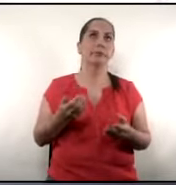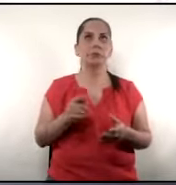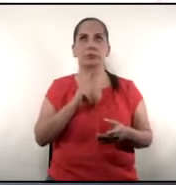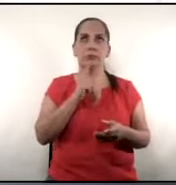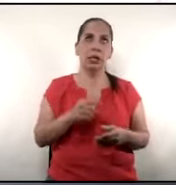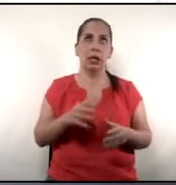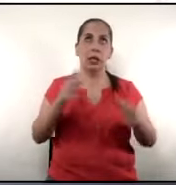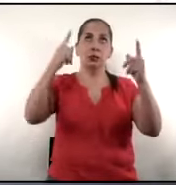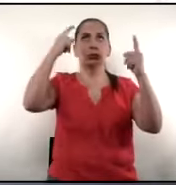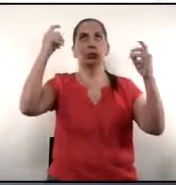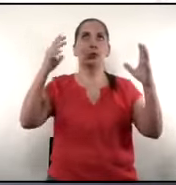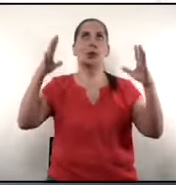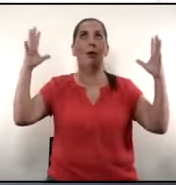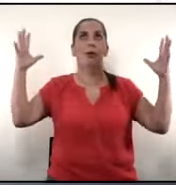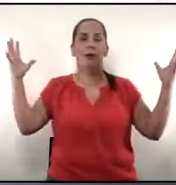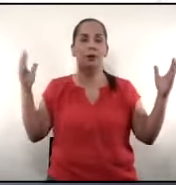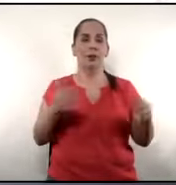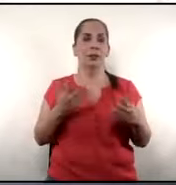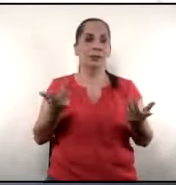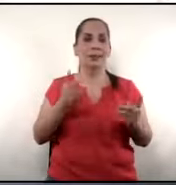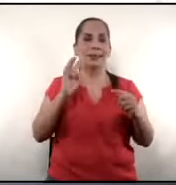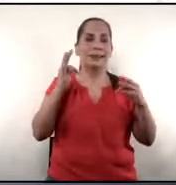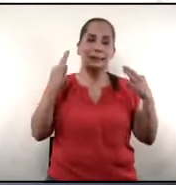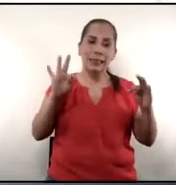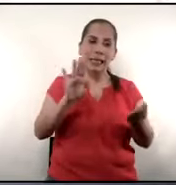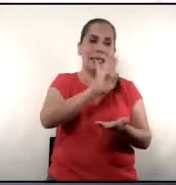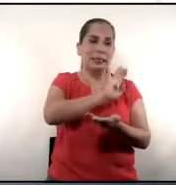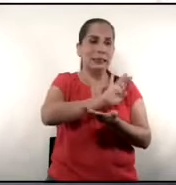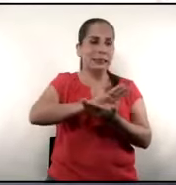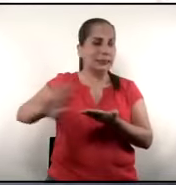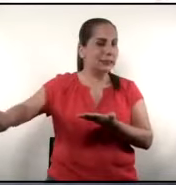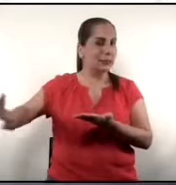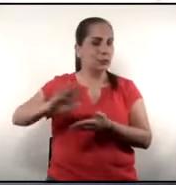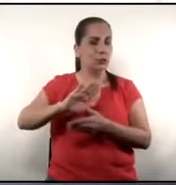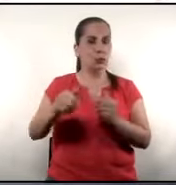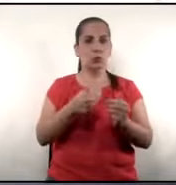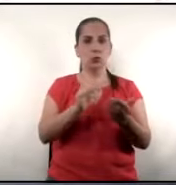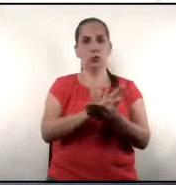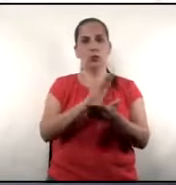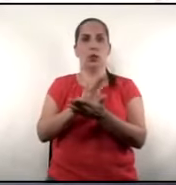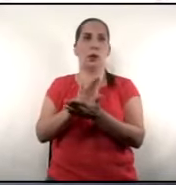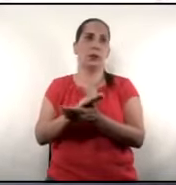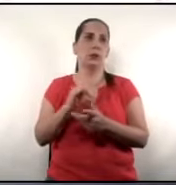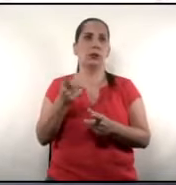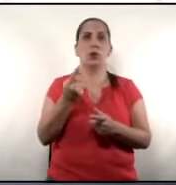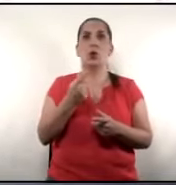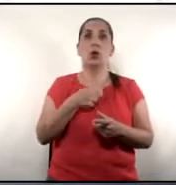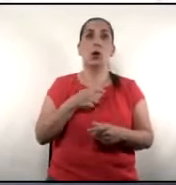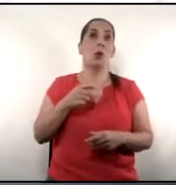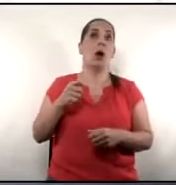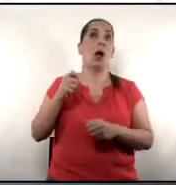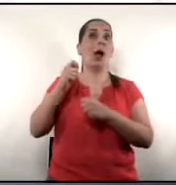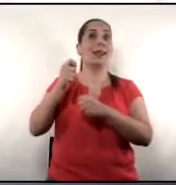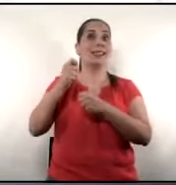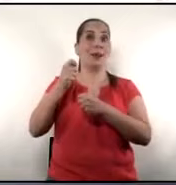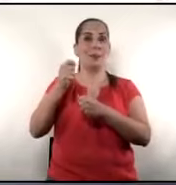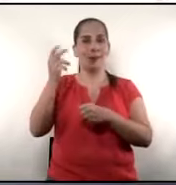el gran sueño sería eliminar todos los trámites posibles, que eso no sea tema de campaña, sino